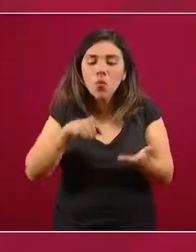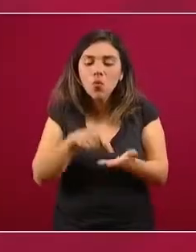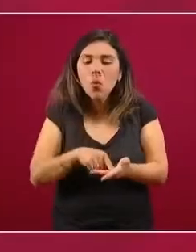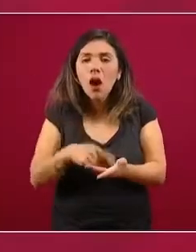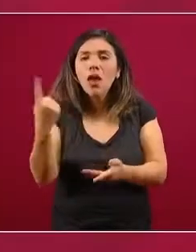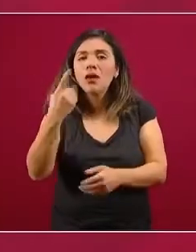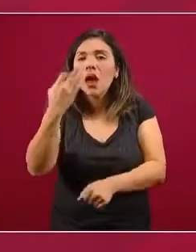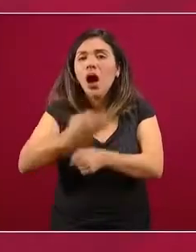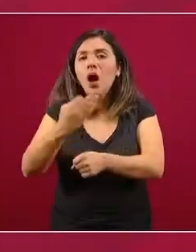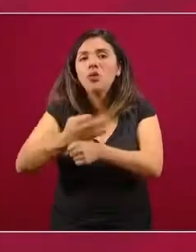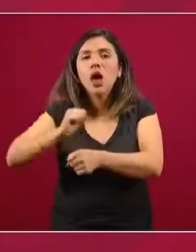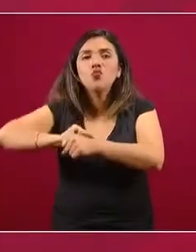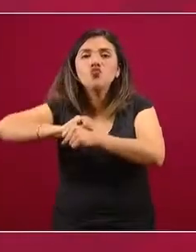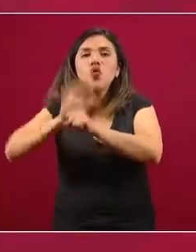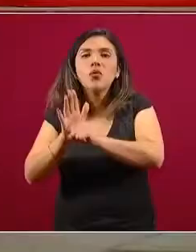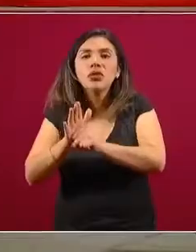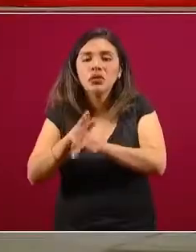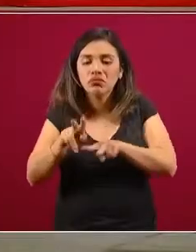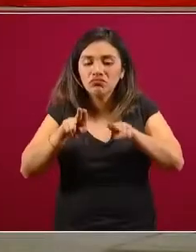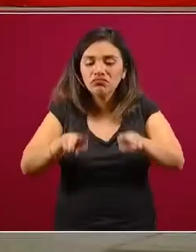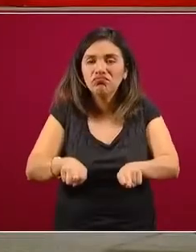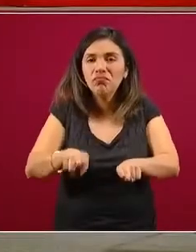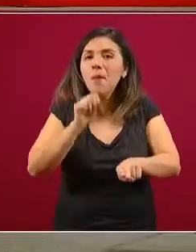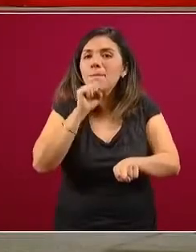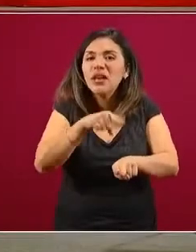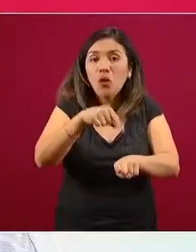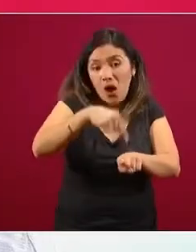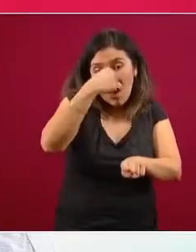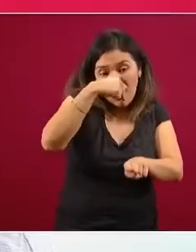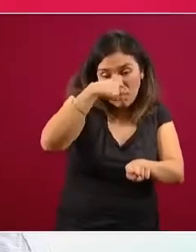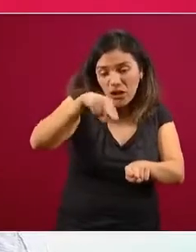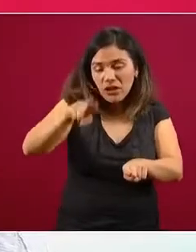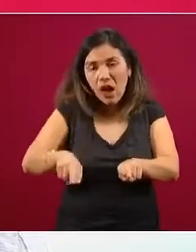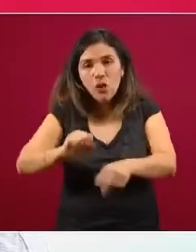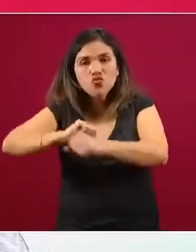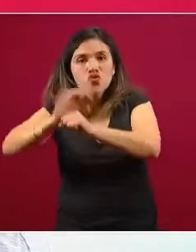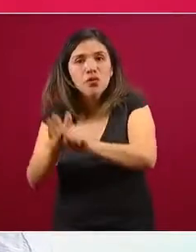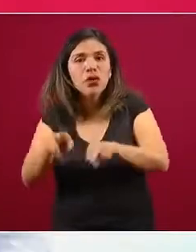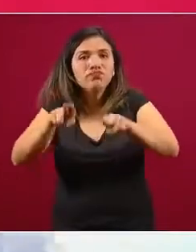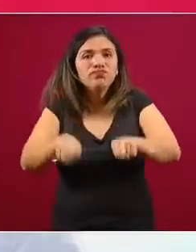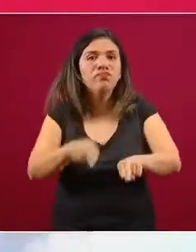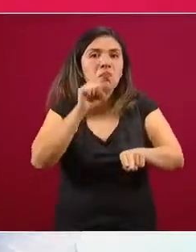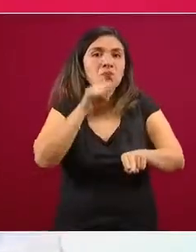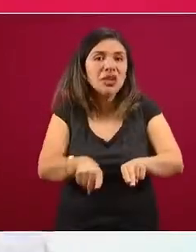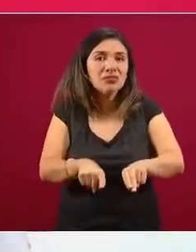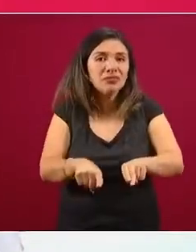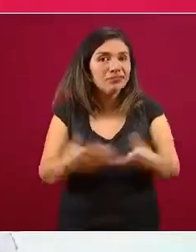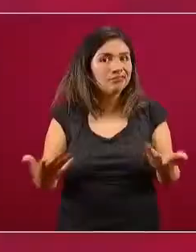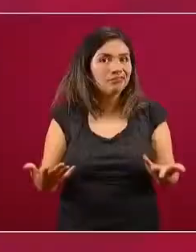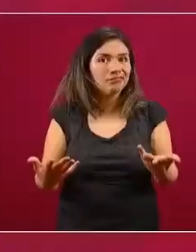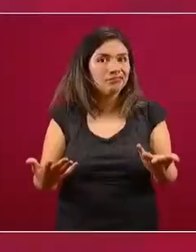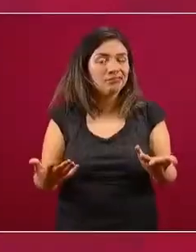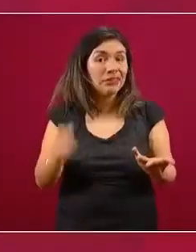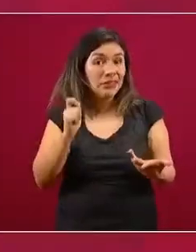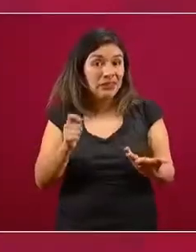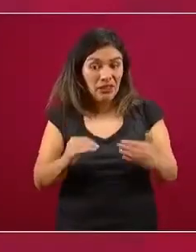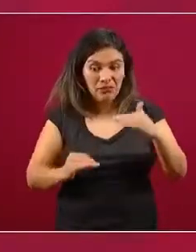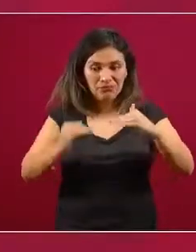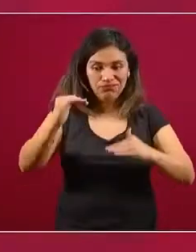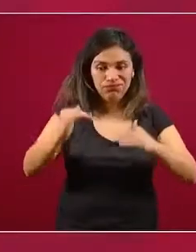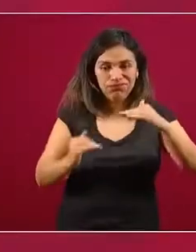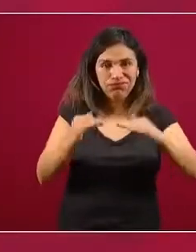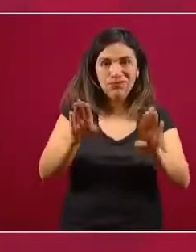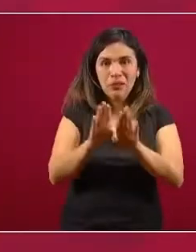están ocupando o que ocuparán en su momento las personas afectadas por COVID grave. Entonces hay un efecto competitivo por el